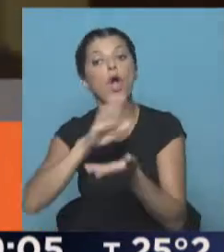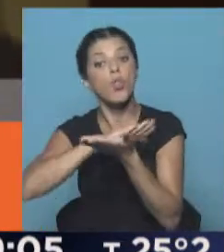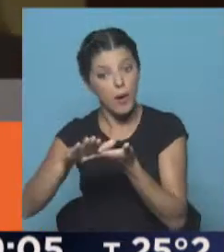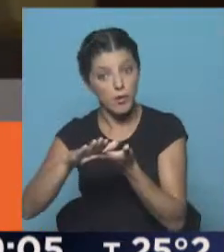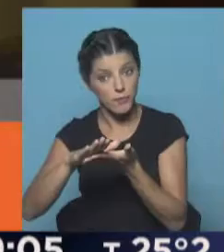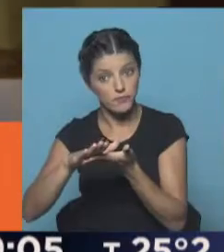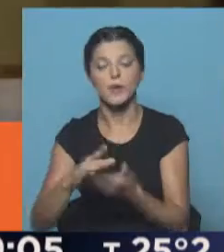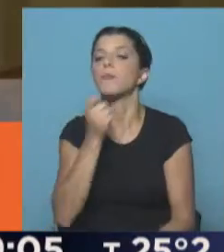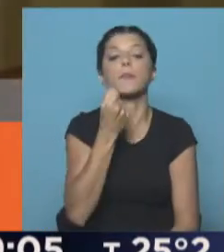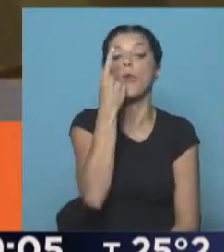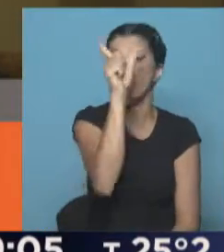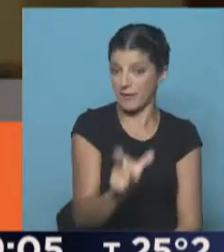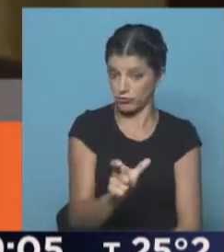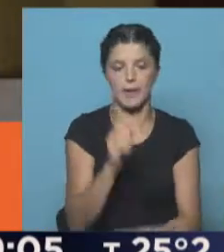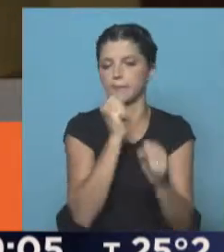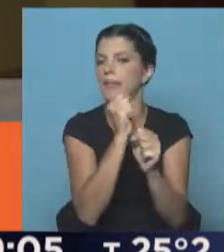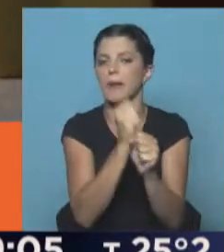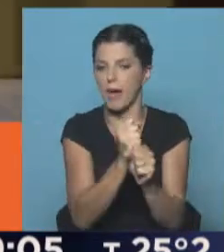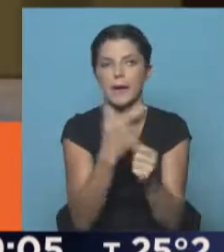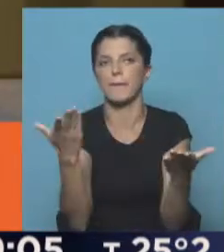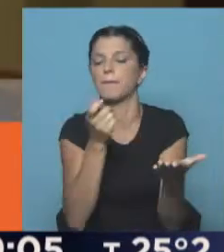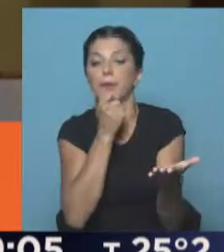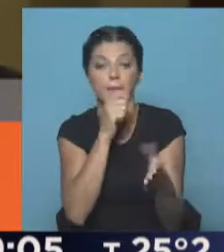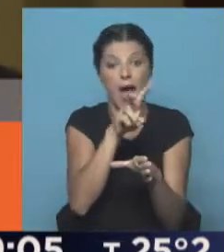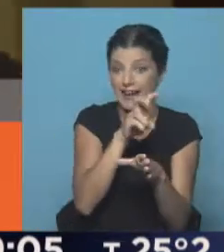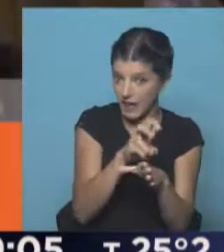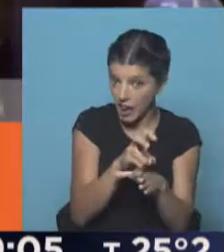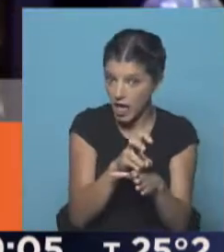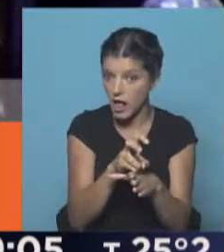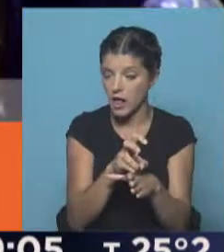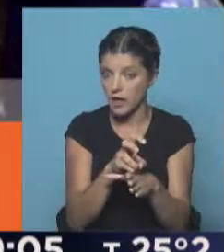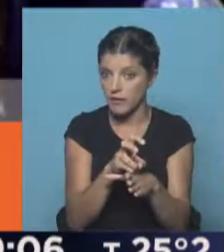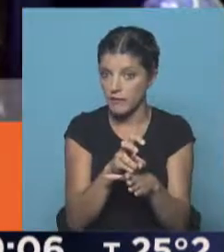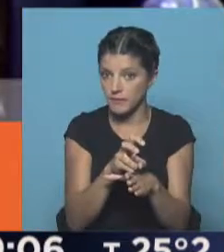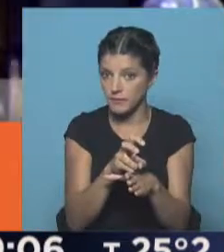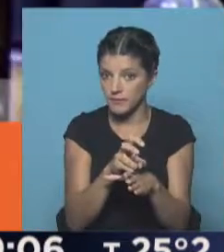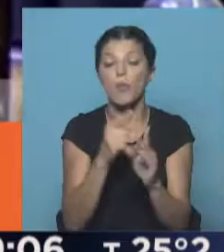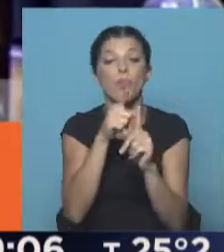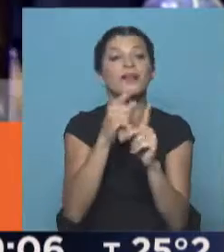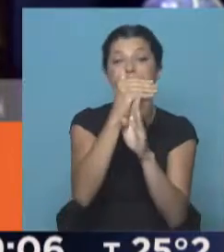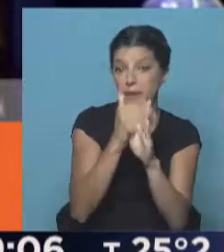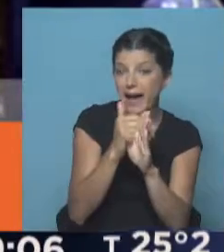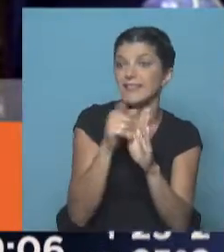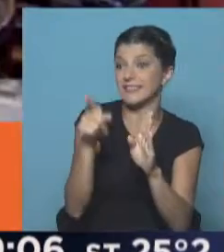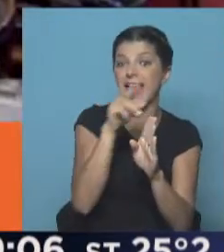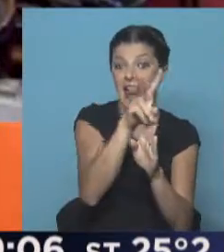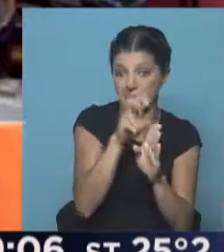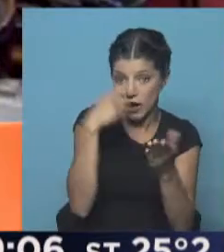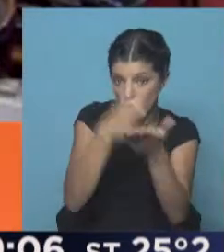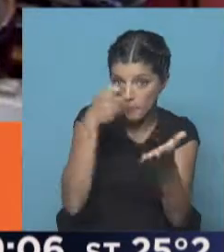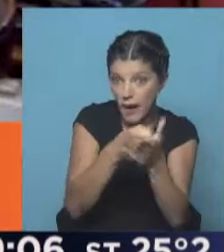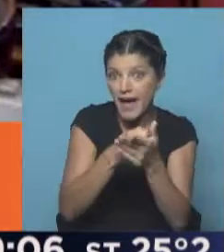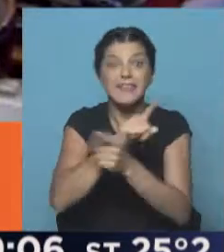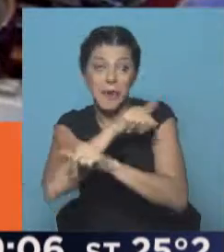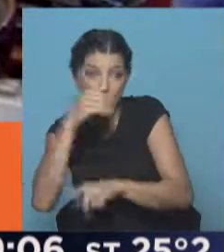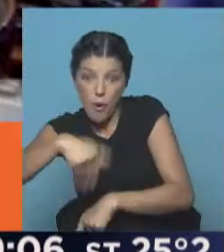Entonces un trabajador, si ese trabajador, por ejemplo, alquila, al poder deducir lo que paga por alquileres, tampoco va a pagar impuestos a las ganancias. Por lo